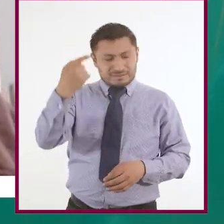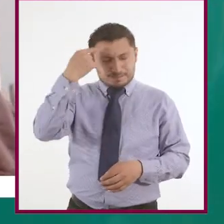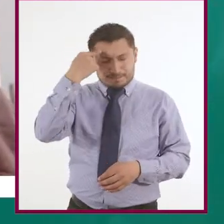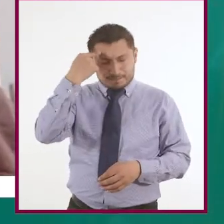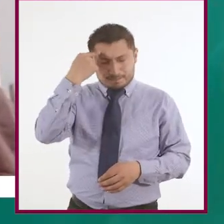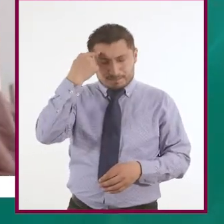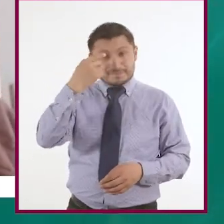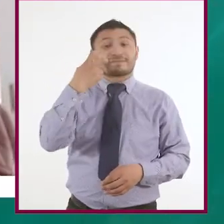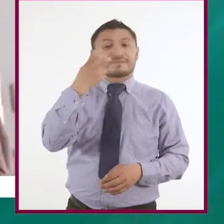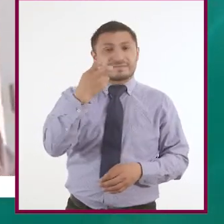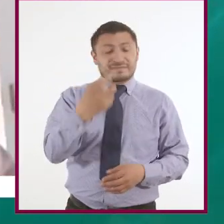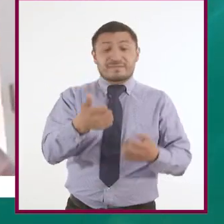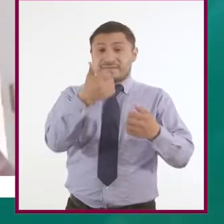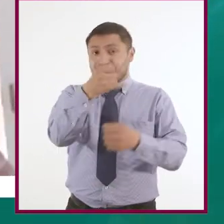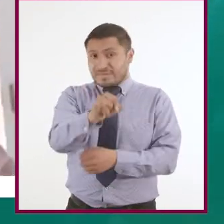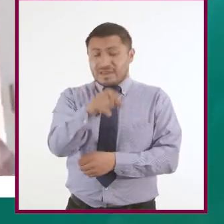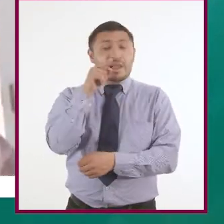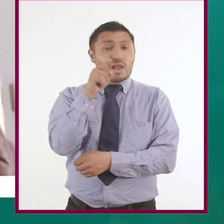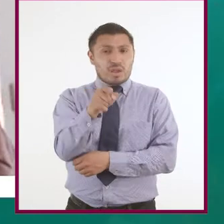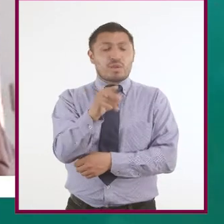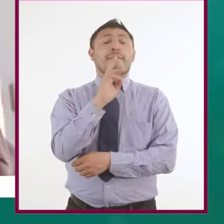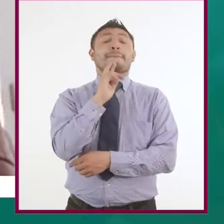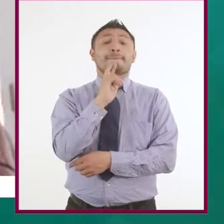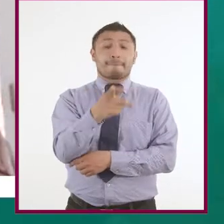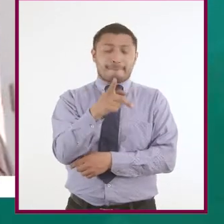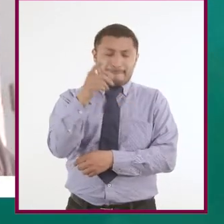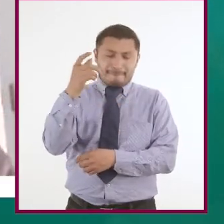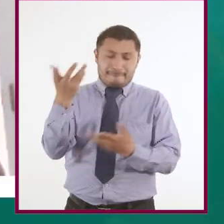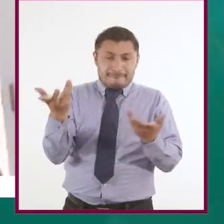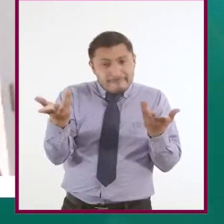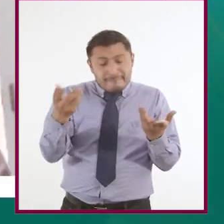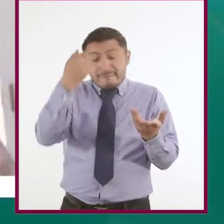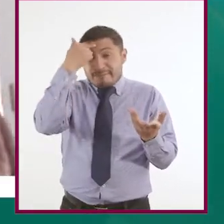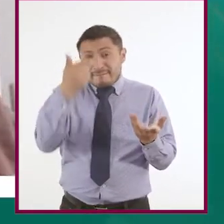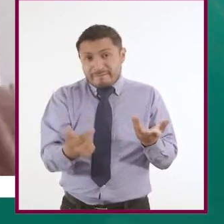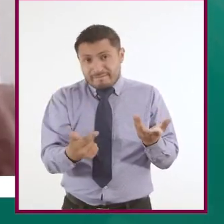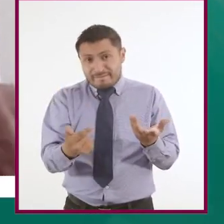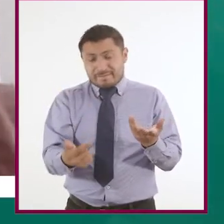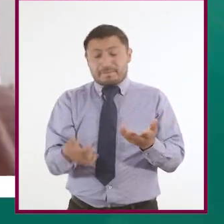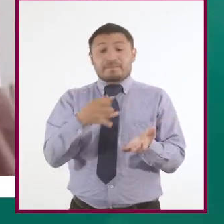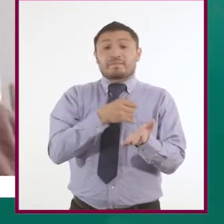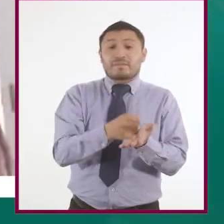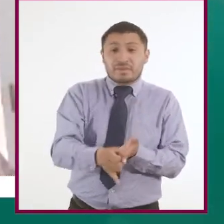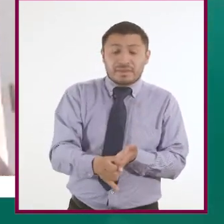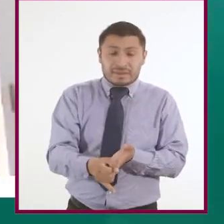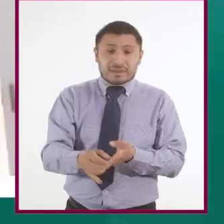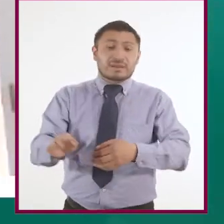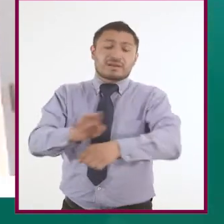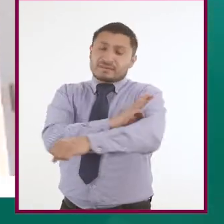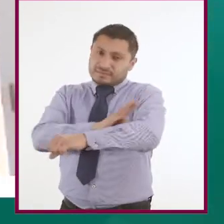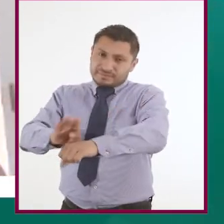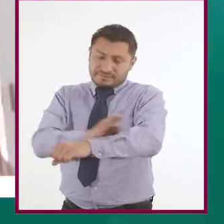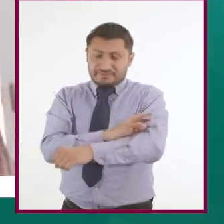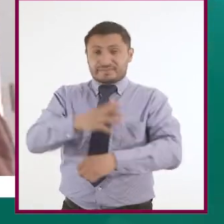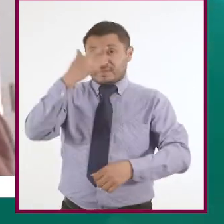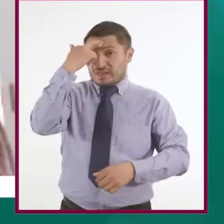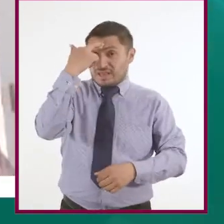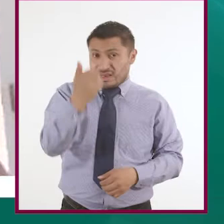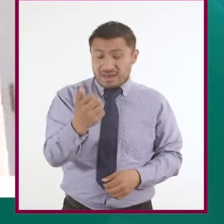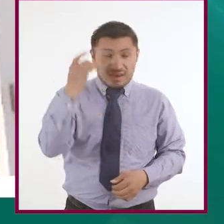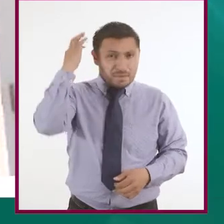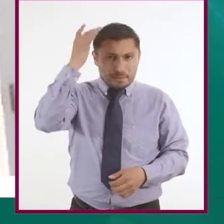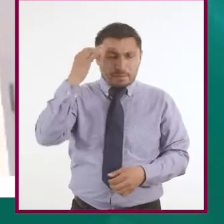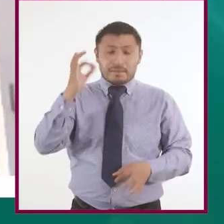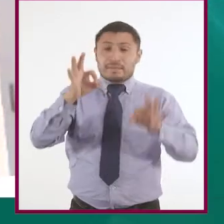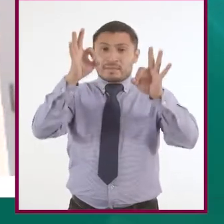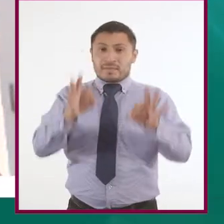De esta manera estaremos mejor preparados para tomar decisiones que sean más razonables y también